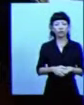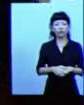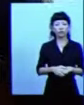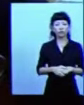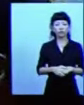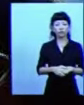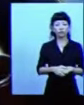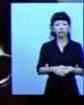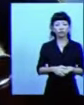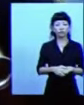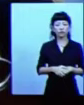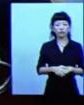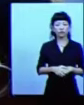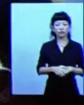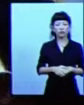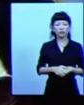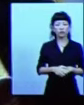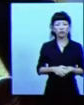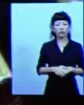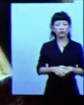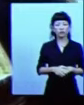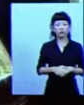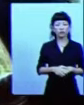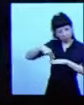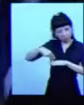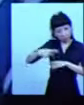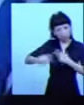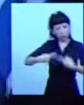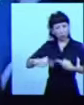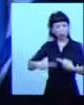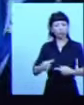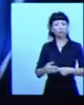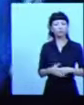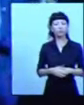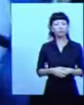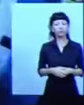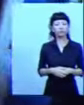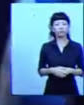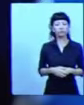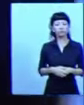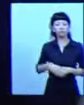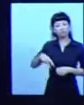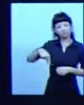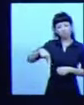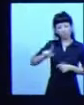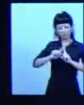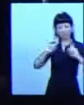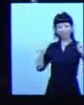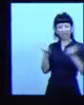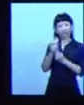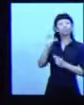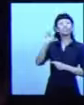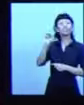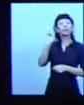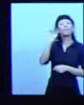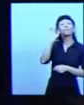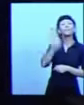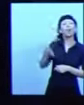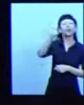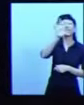fundamentalismo de las ideas libertarias y los fundamentalistas actúan tratando de ajustar